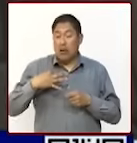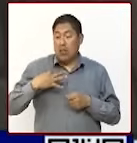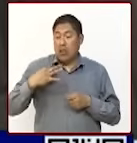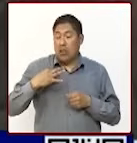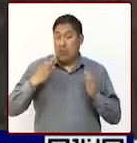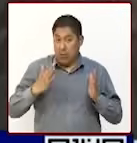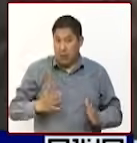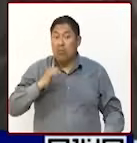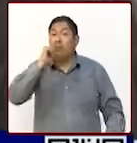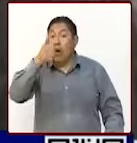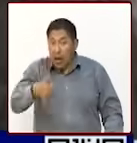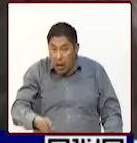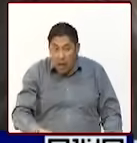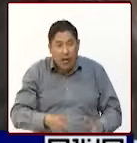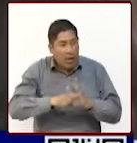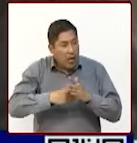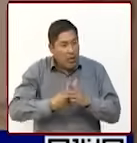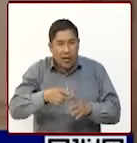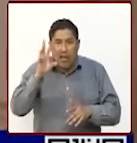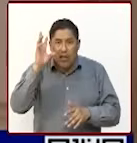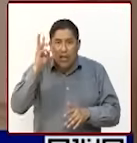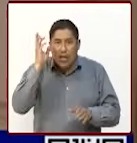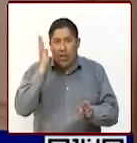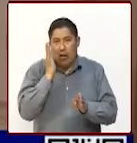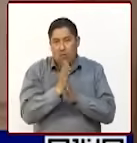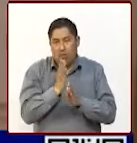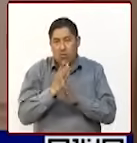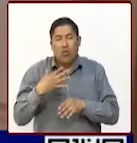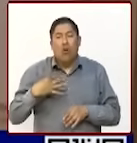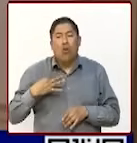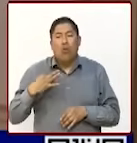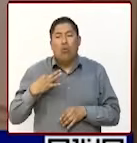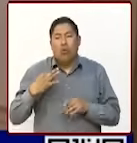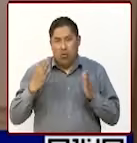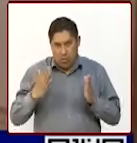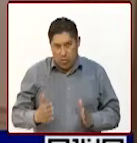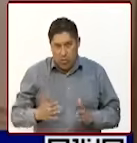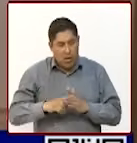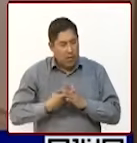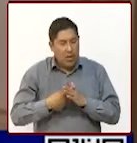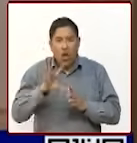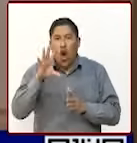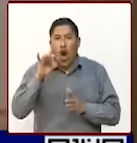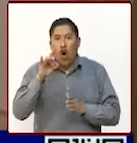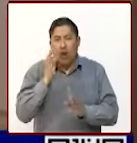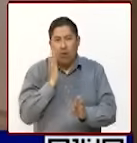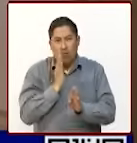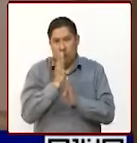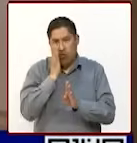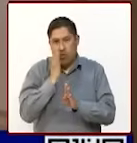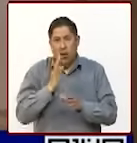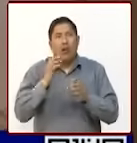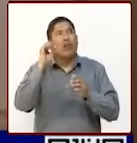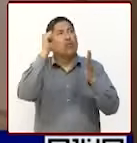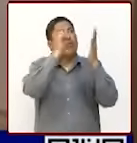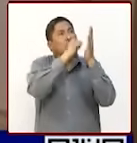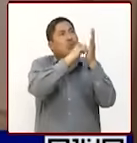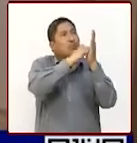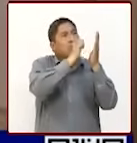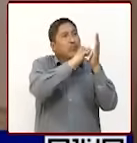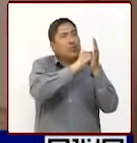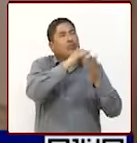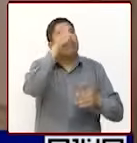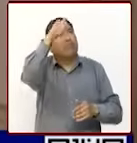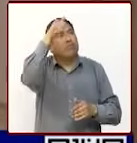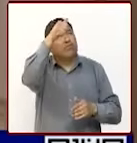mañana, para poder empezar a las 6 de la mañana con los voluntarios y empezar a las 8 de la mañana a visitar las viviendas